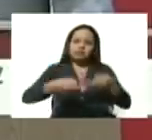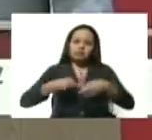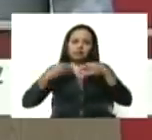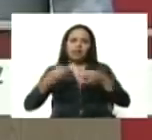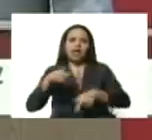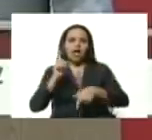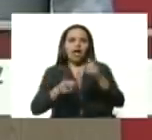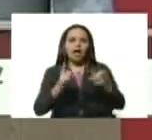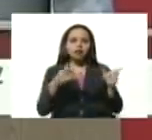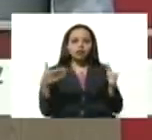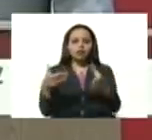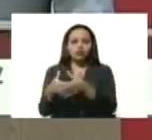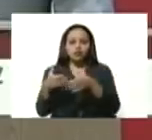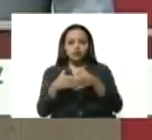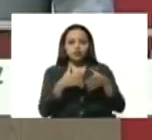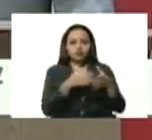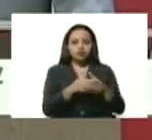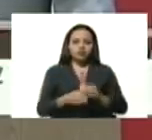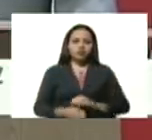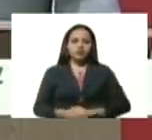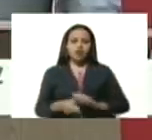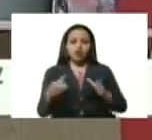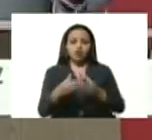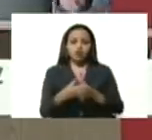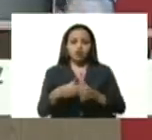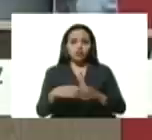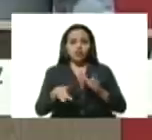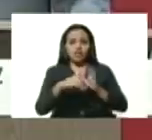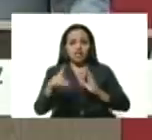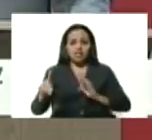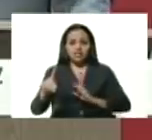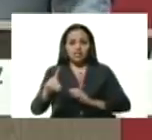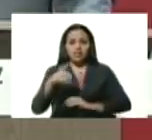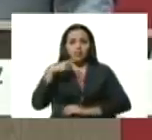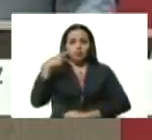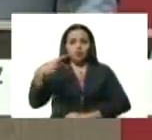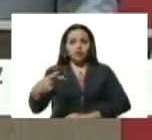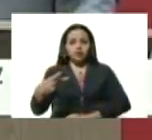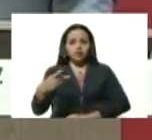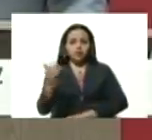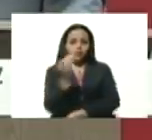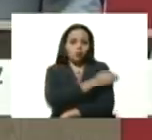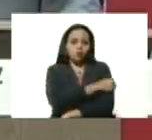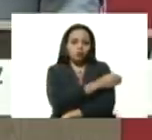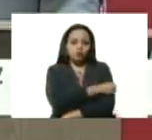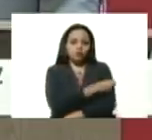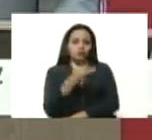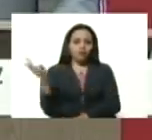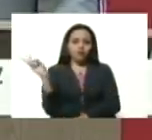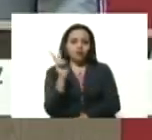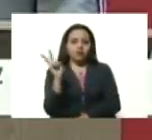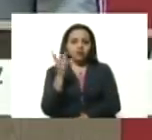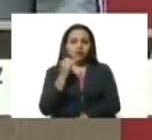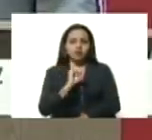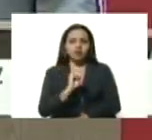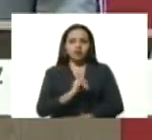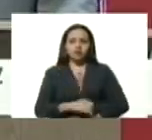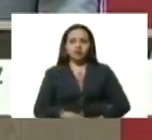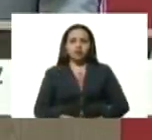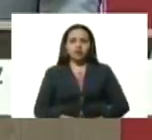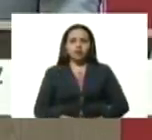algunos factores de la extrema derecha venezolana, de la política opositora venezolana, que de